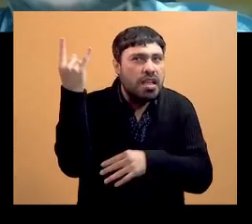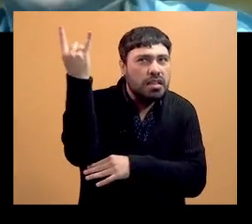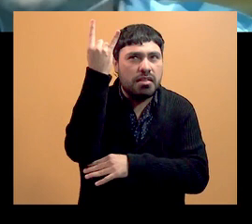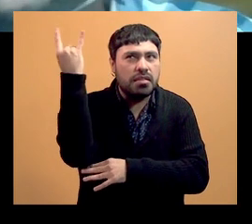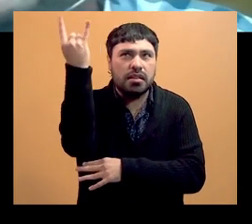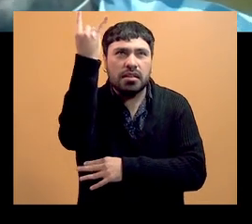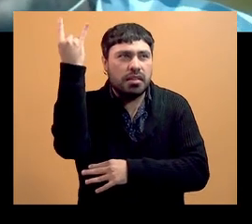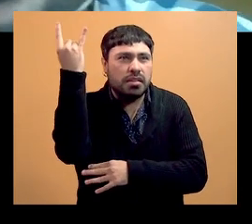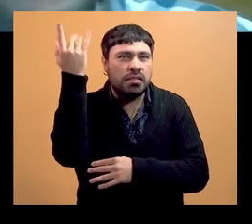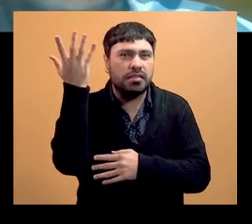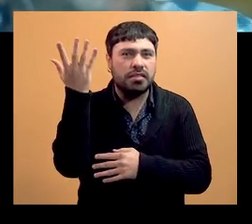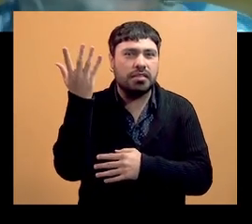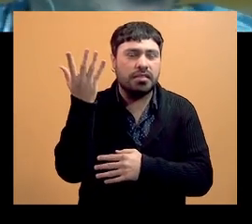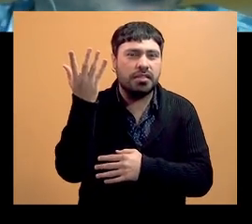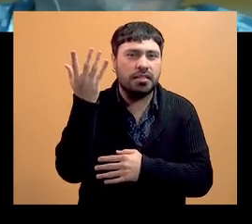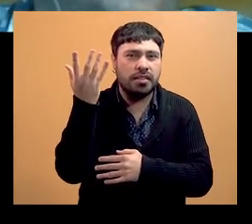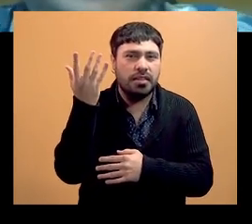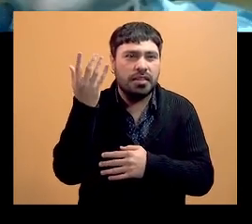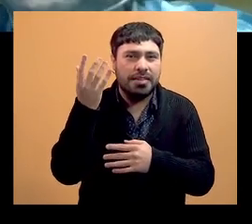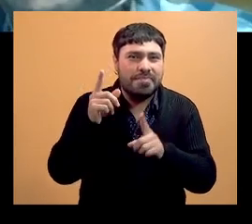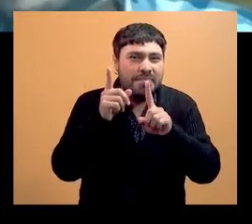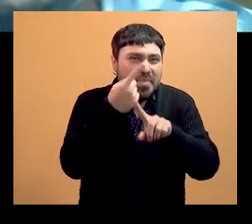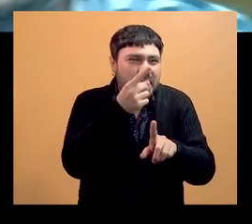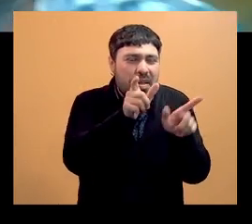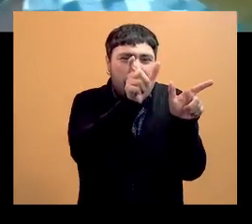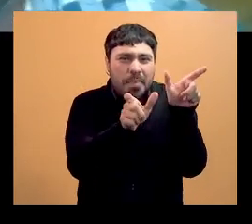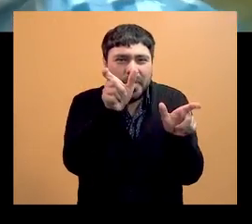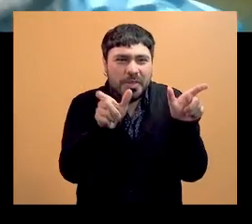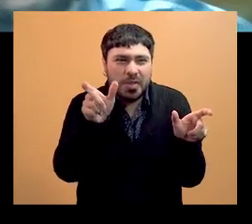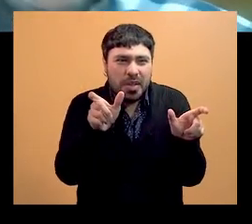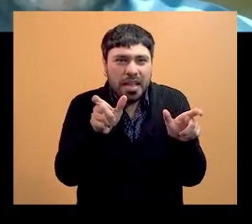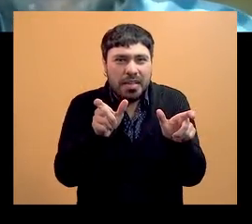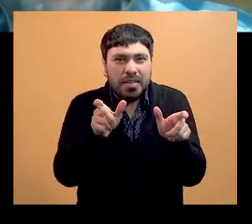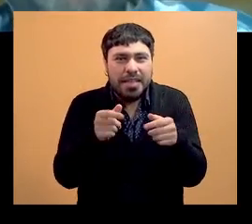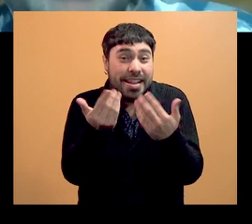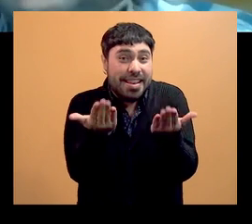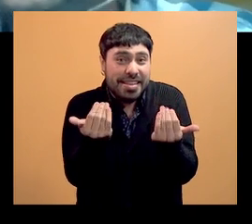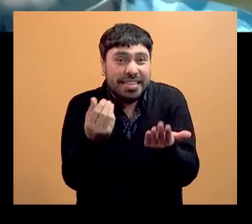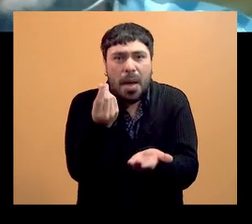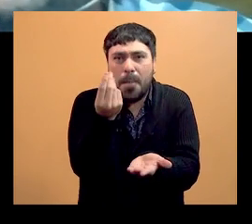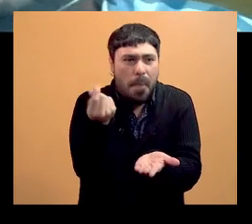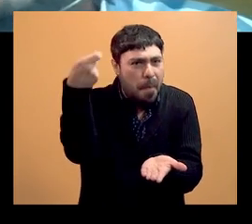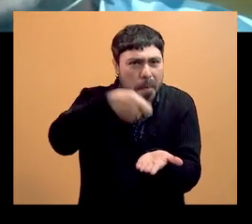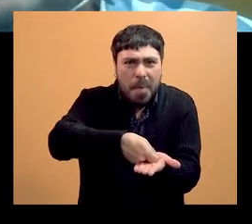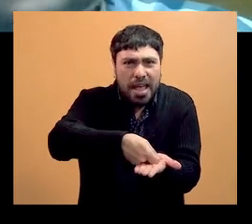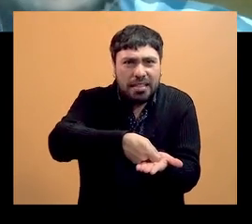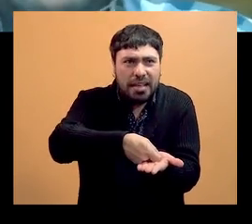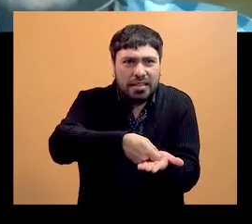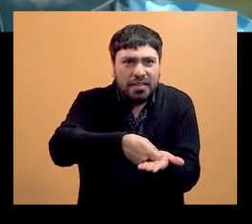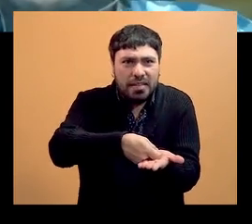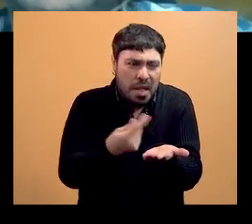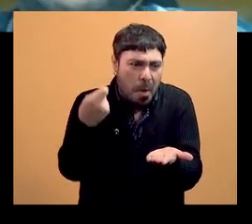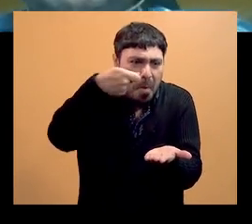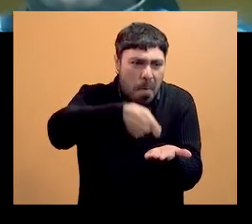que parece que van a llegar primero a los supermillonarios, sobre todo en el contexto que estamos pasando. Pero si ustedes se imaginan, esto es como que las personas